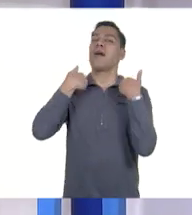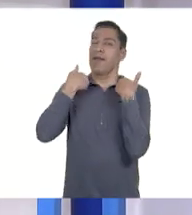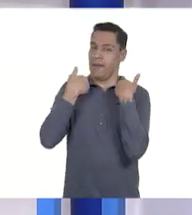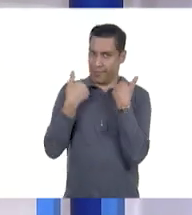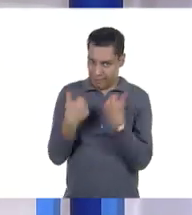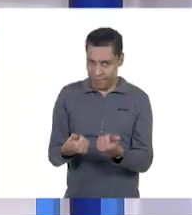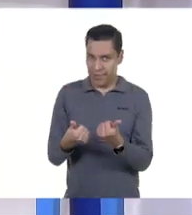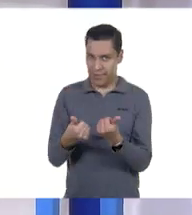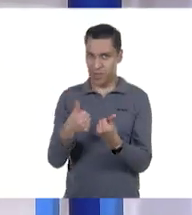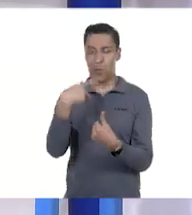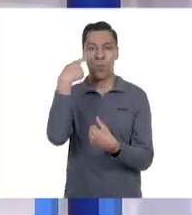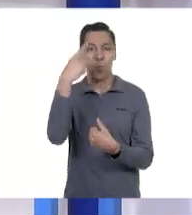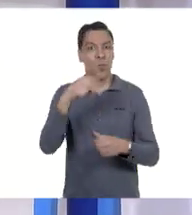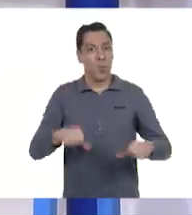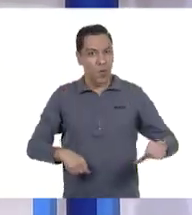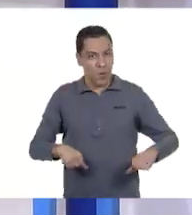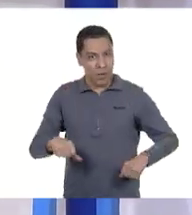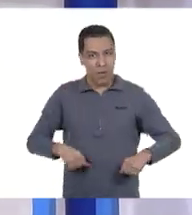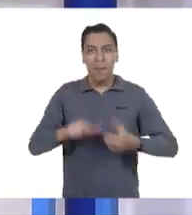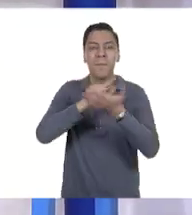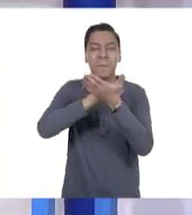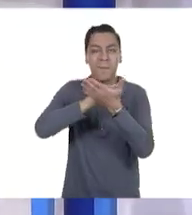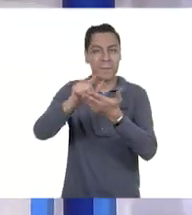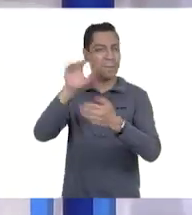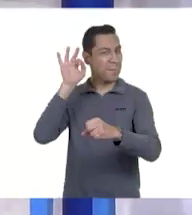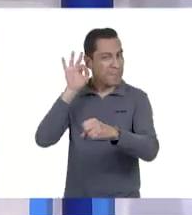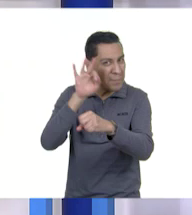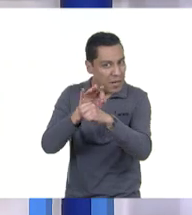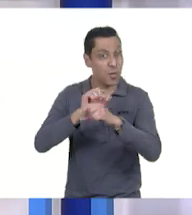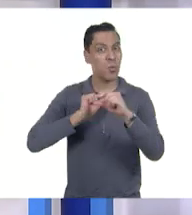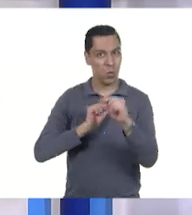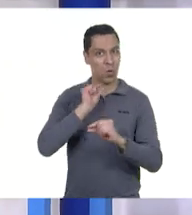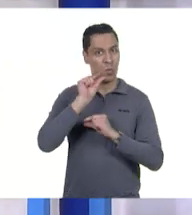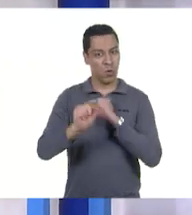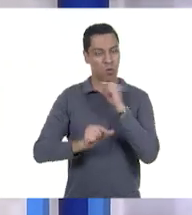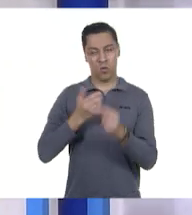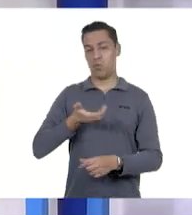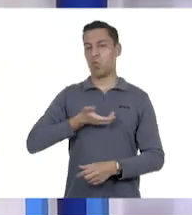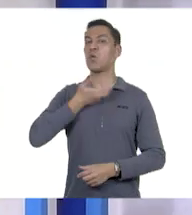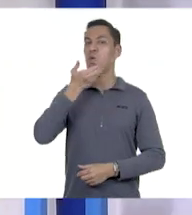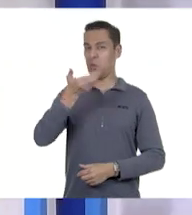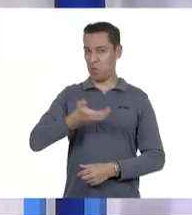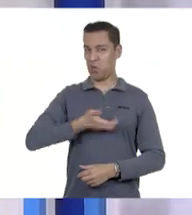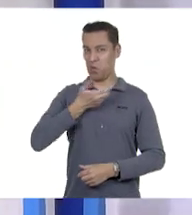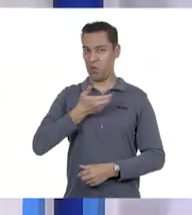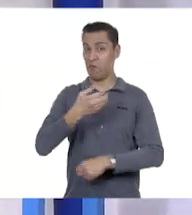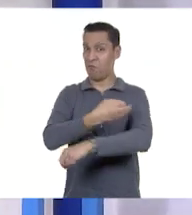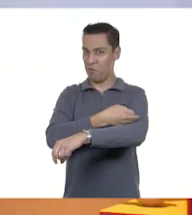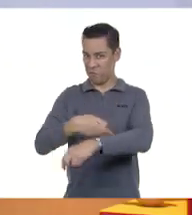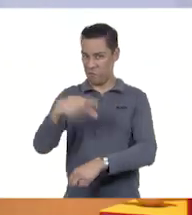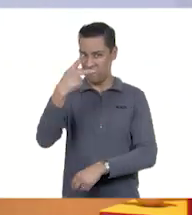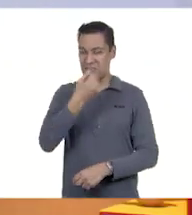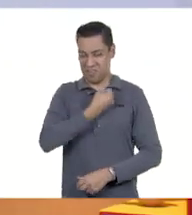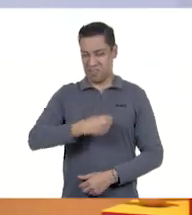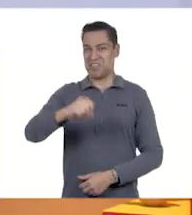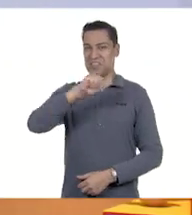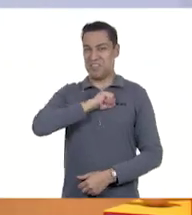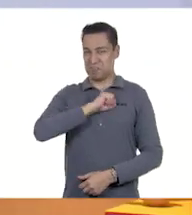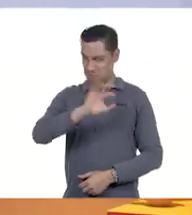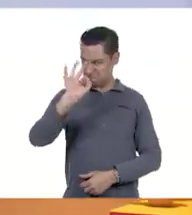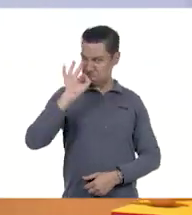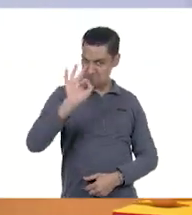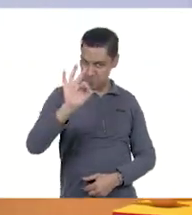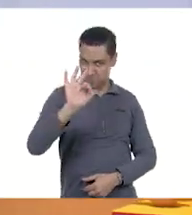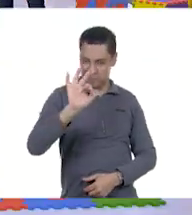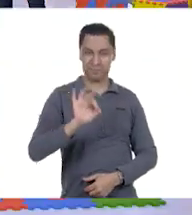que son benéficas para su salud. Verán que se van a ir integrando poco a poco y se va a hacer una familia muy saludable. Muchas gracias, Lenny. Muy divertida